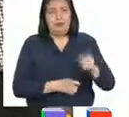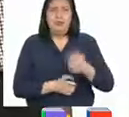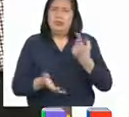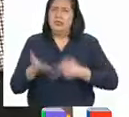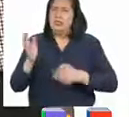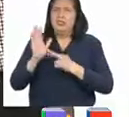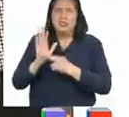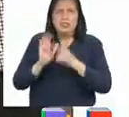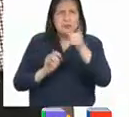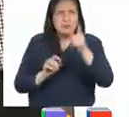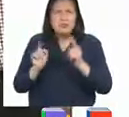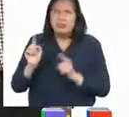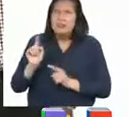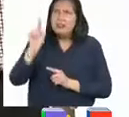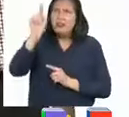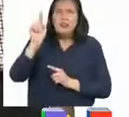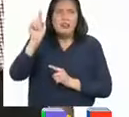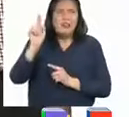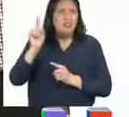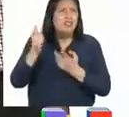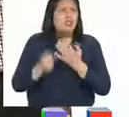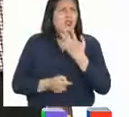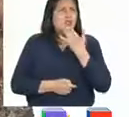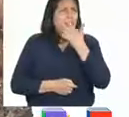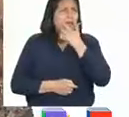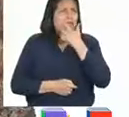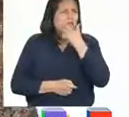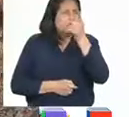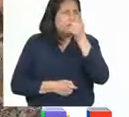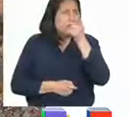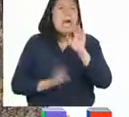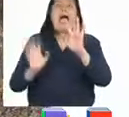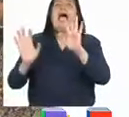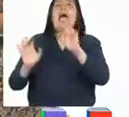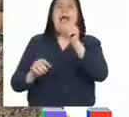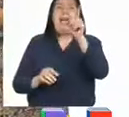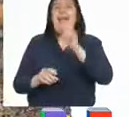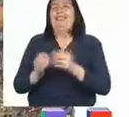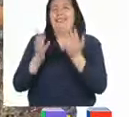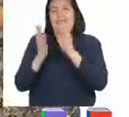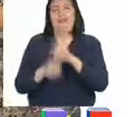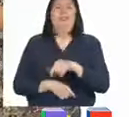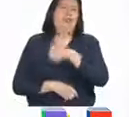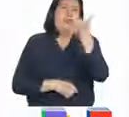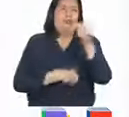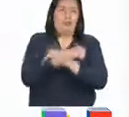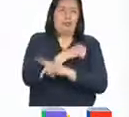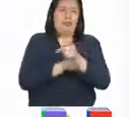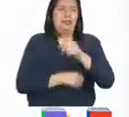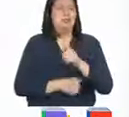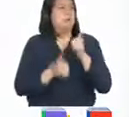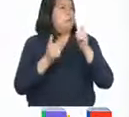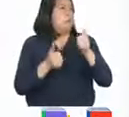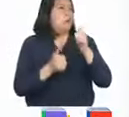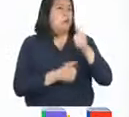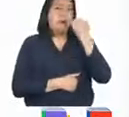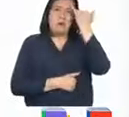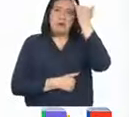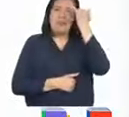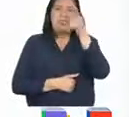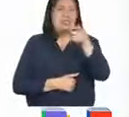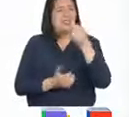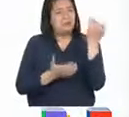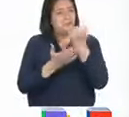qué representa el de la esquina superior derecha de color amarillo? Ah, sí, es el estudiante extranjero. ¡Súper creativo